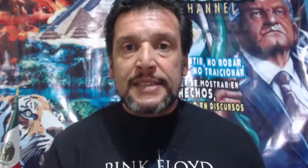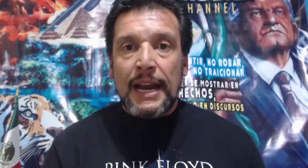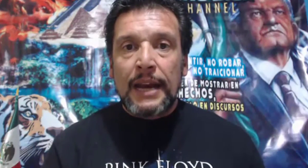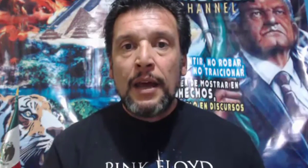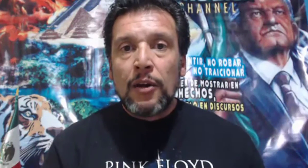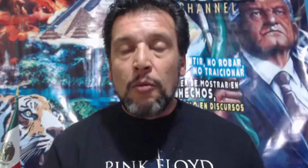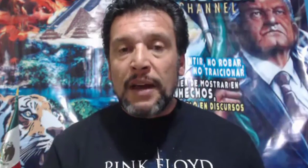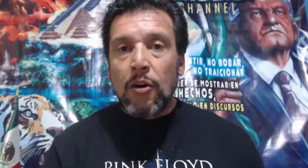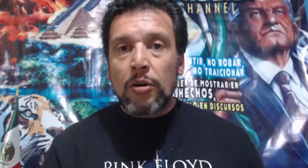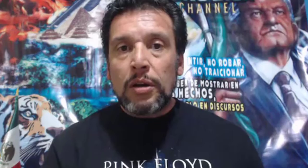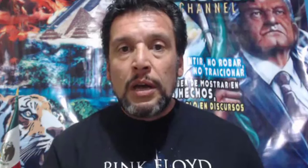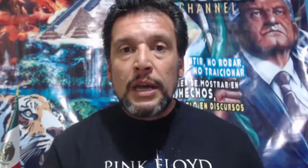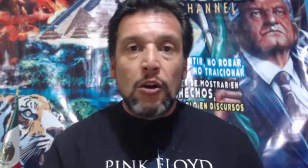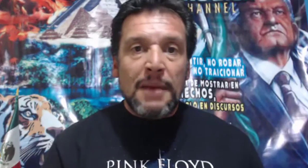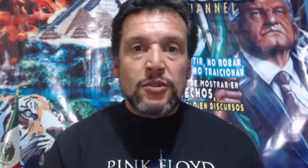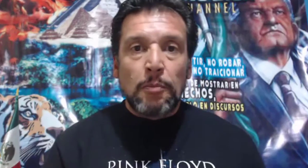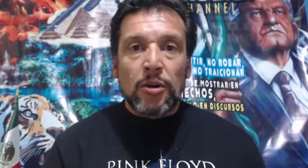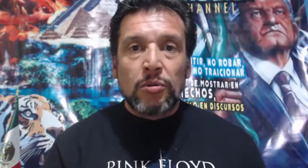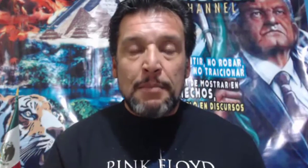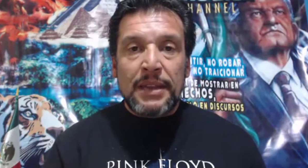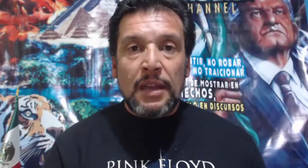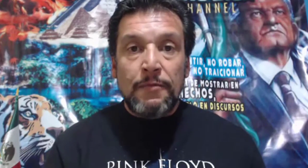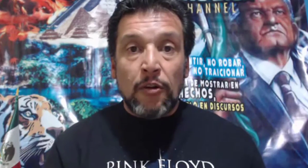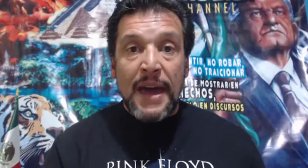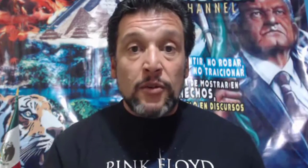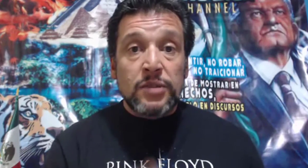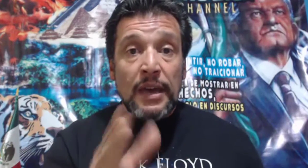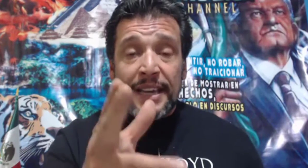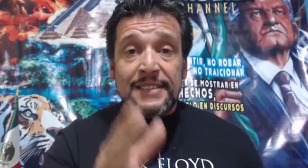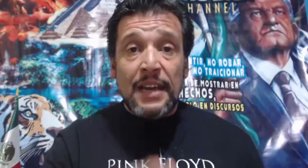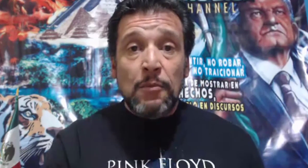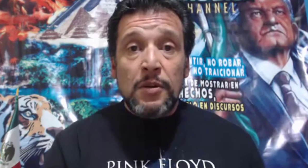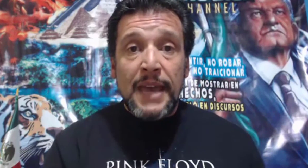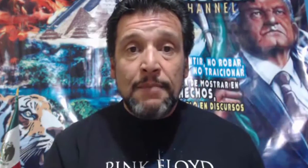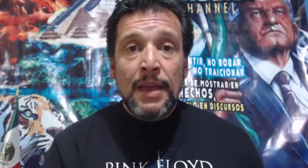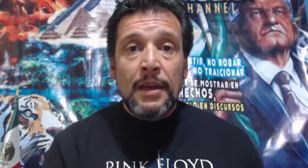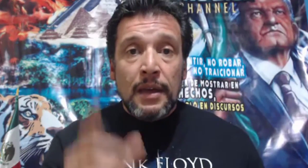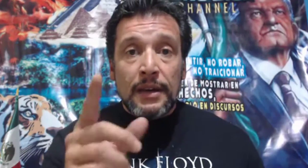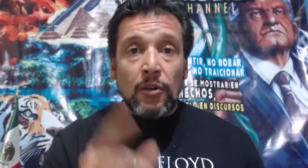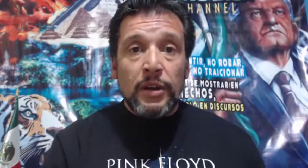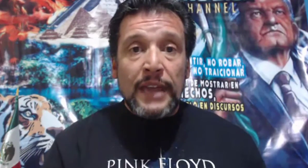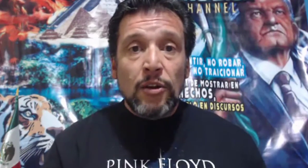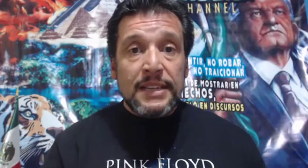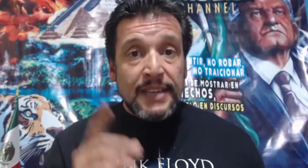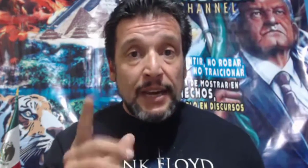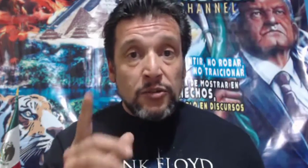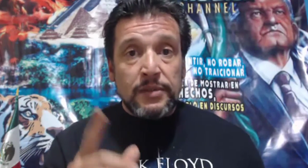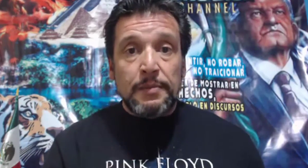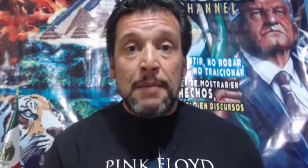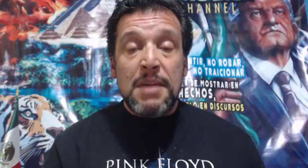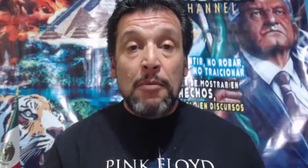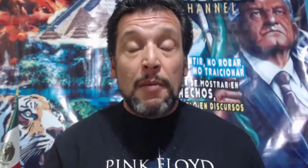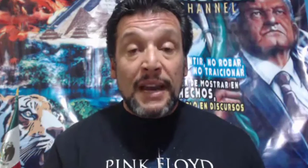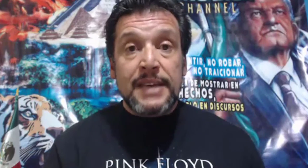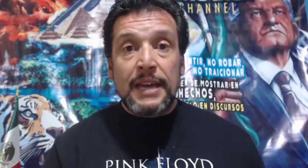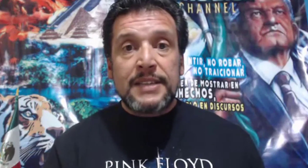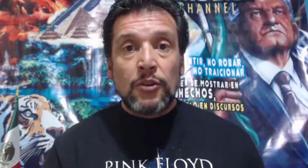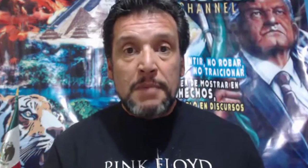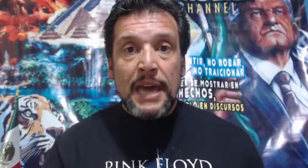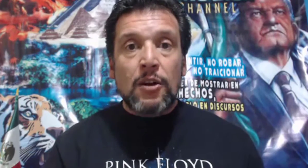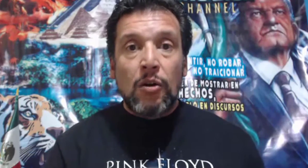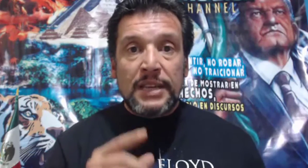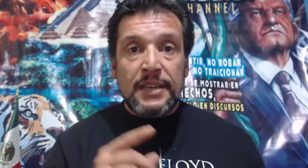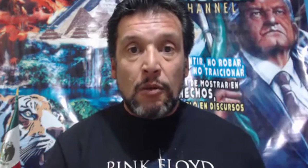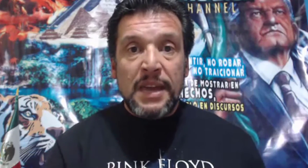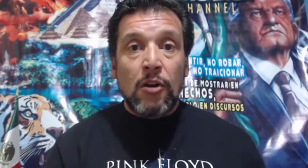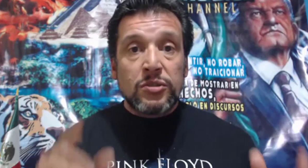a que ustedes salgan lo mejor y lo más oportunamente informados. Que estén muy bien. Recordándoles que los en vivo van a seguir